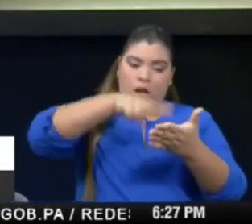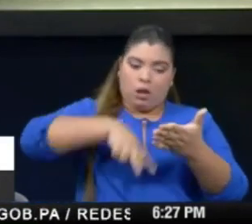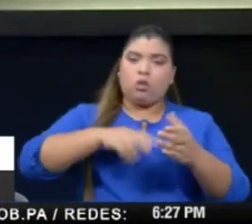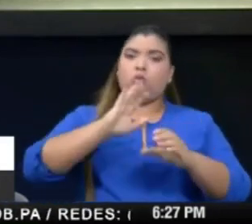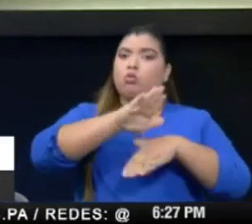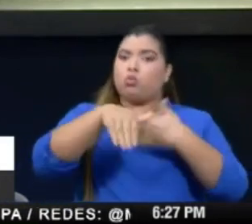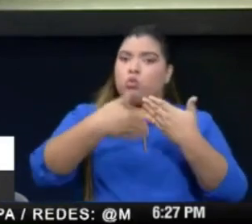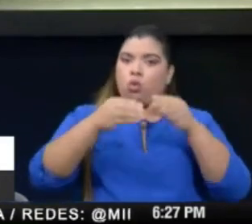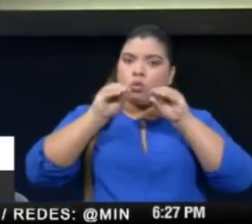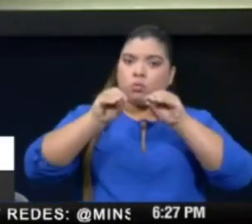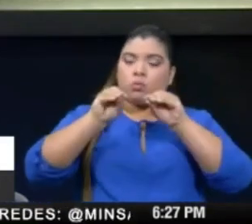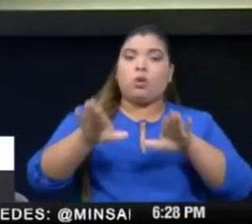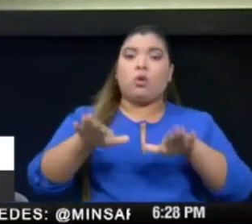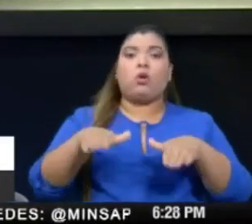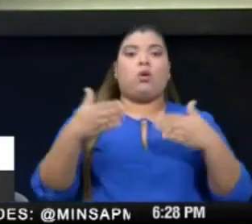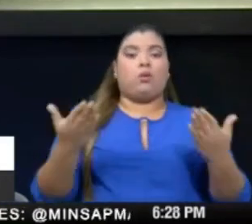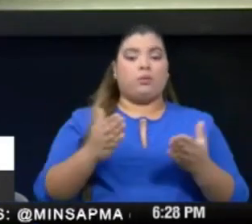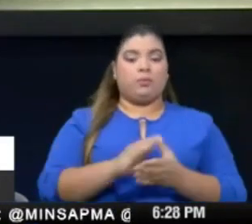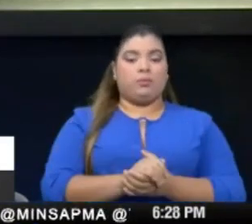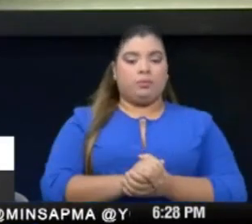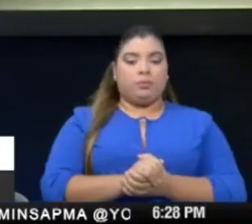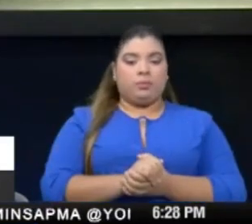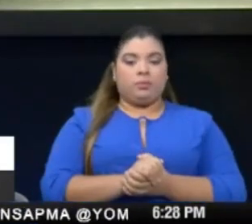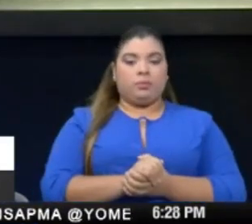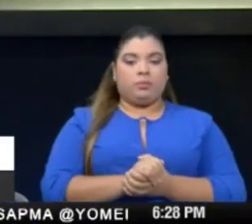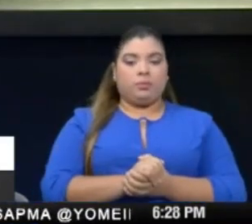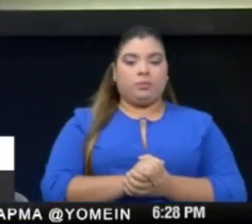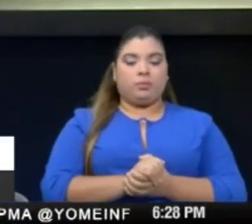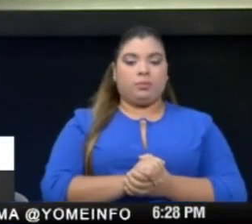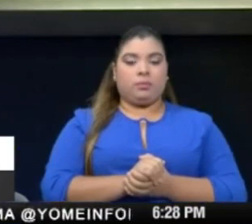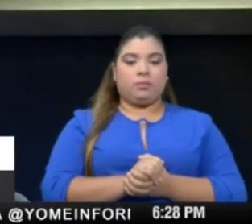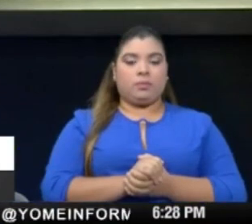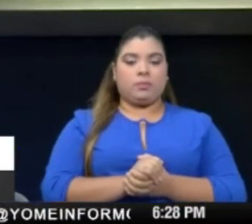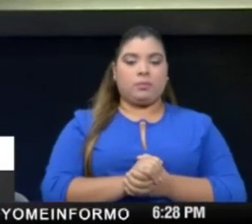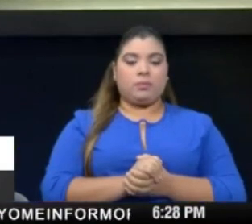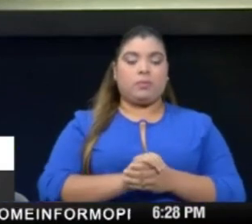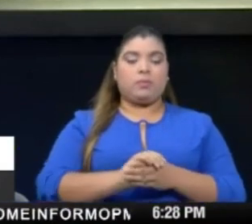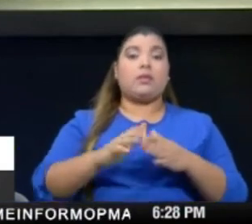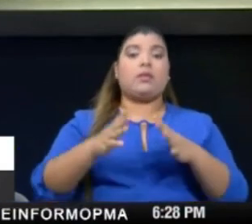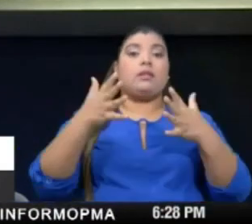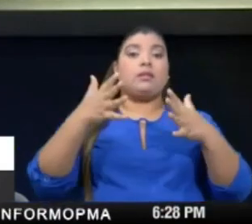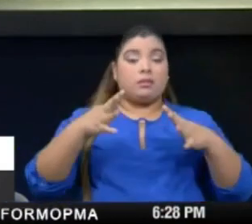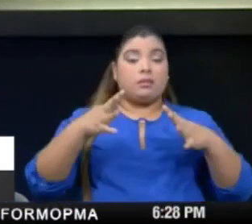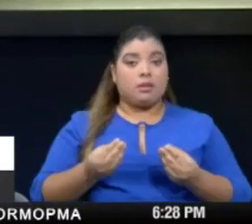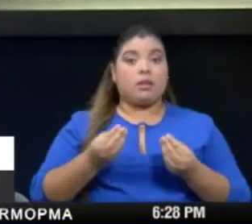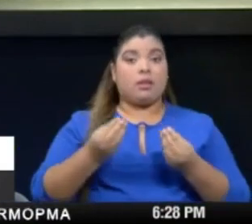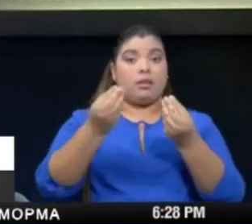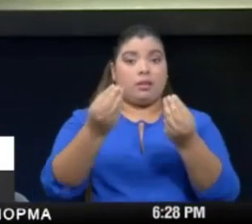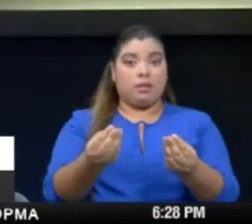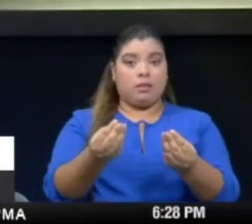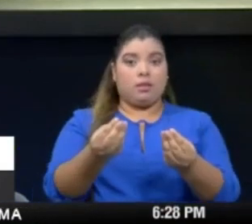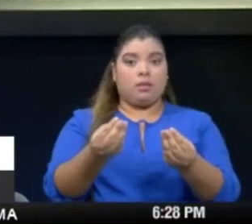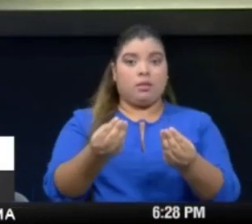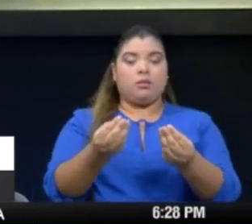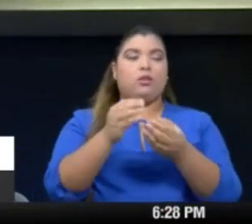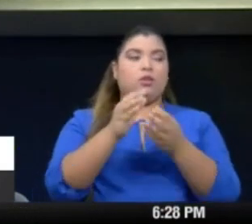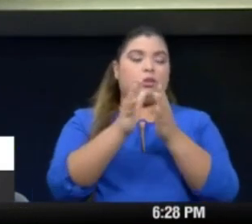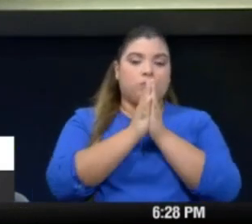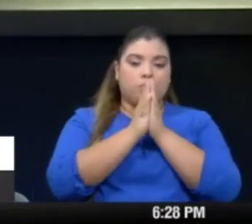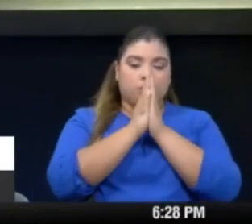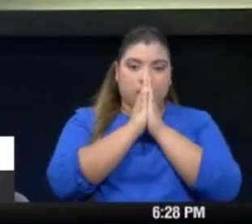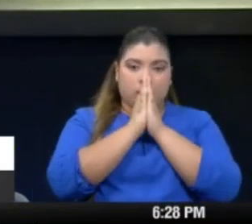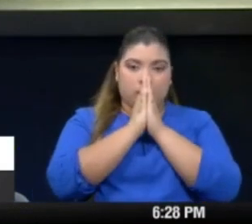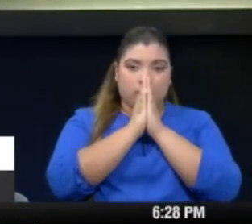los medicamentos y el equipo que contiene cada kit han sido suministrados por los que mantenía en